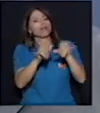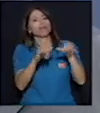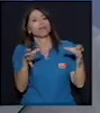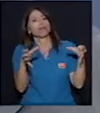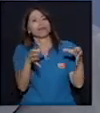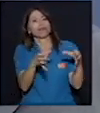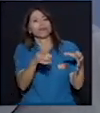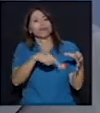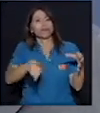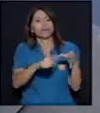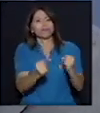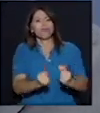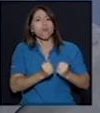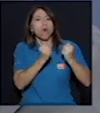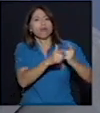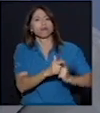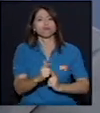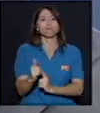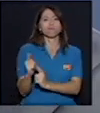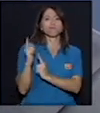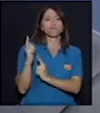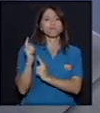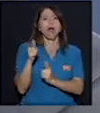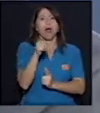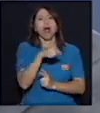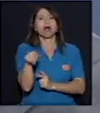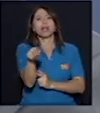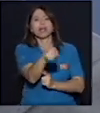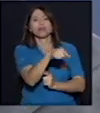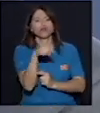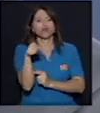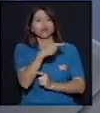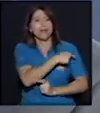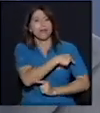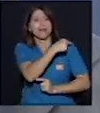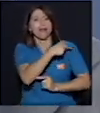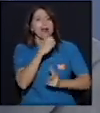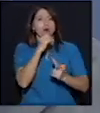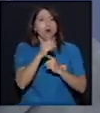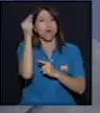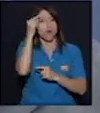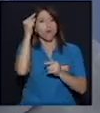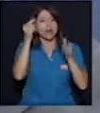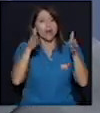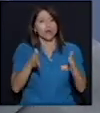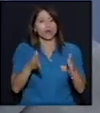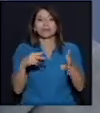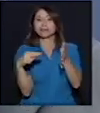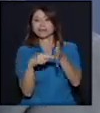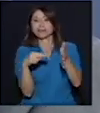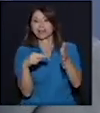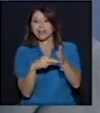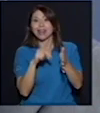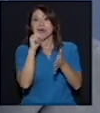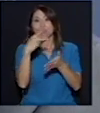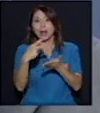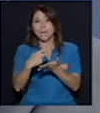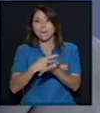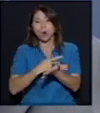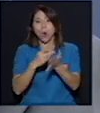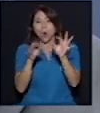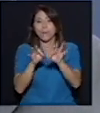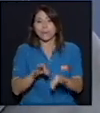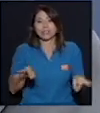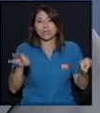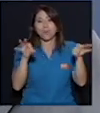poder militar a aquellos generales o gobernadores que tenían bajo su mando eso. Siria era una de esas provincias